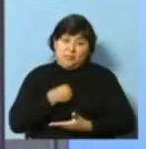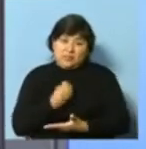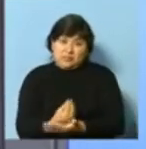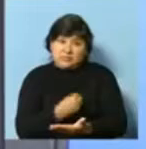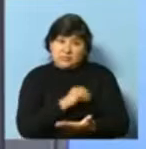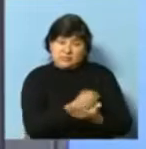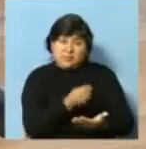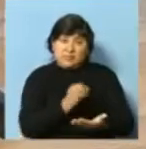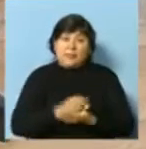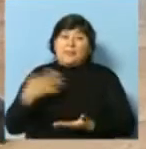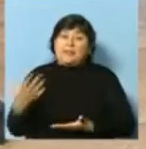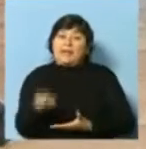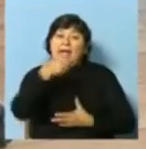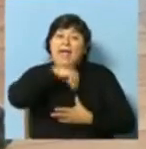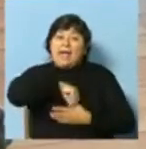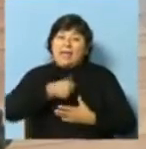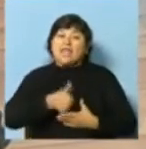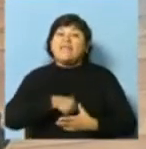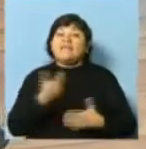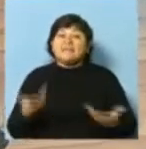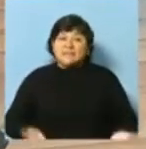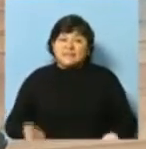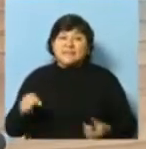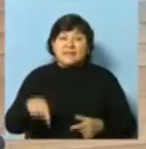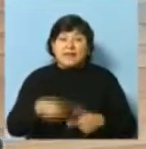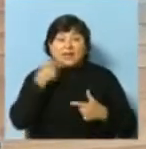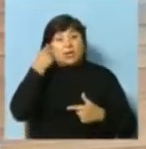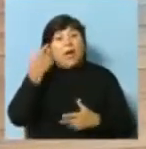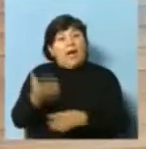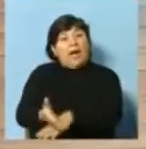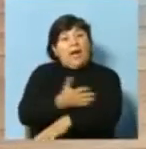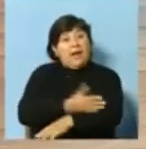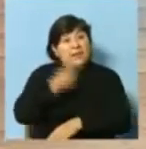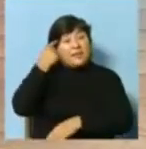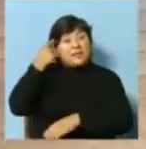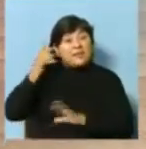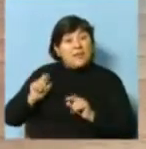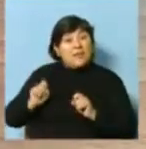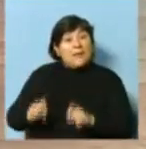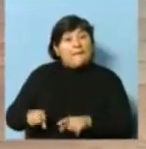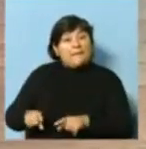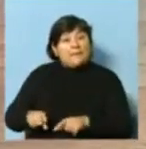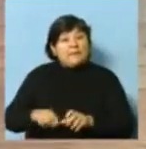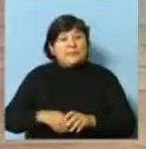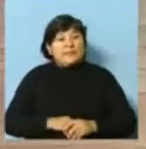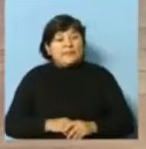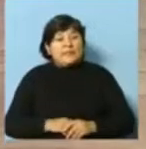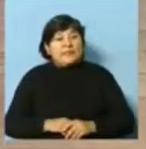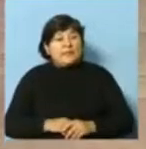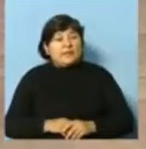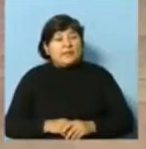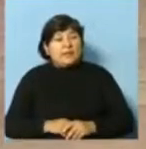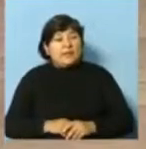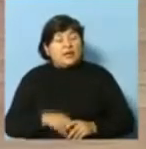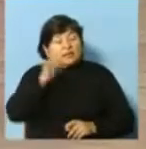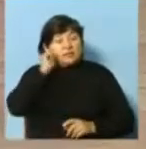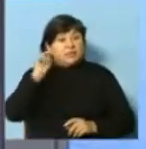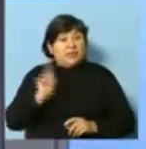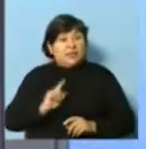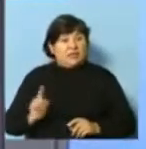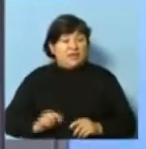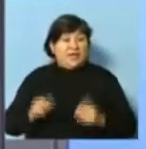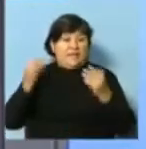la verdad que no los pensábamos de esa forma cuando tomamos la decisión de intervenir en el civil